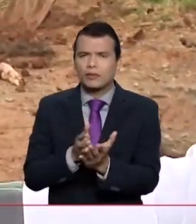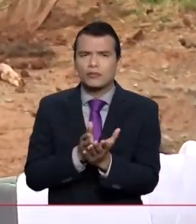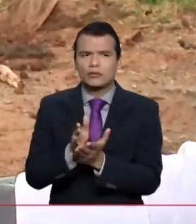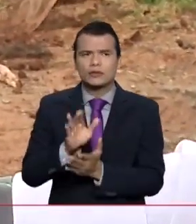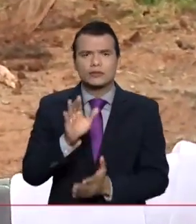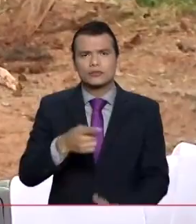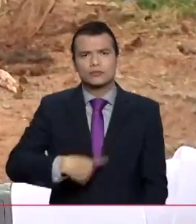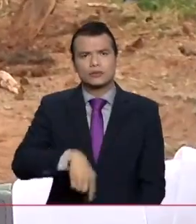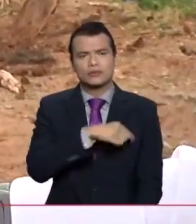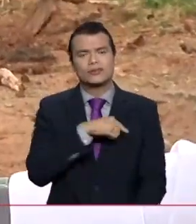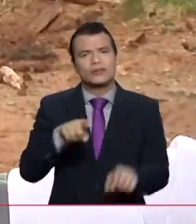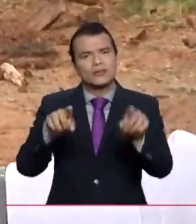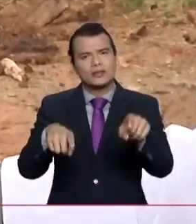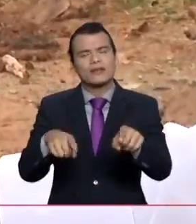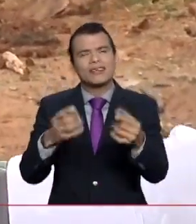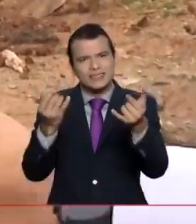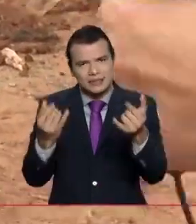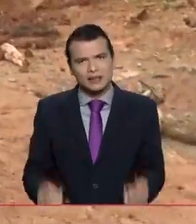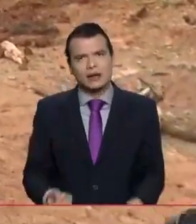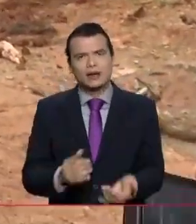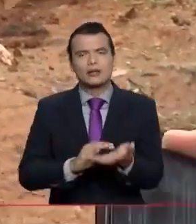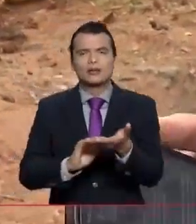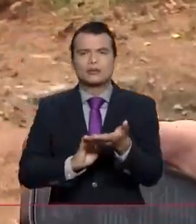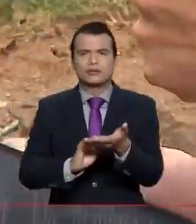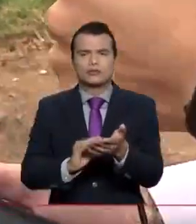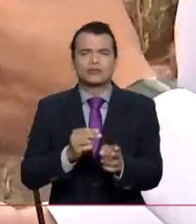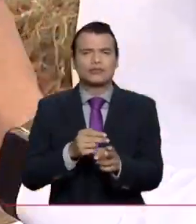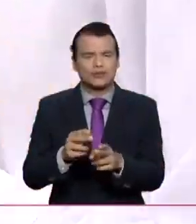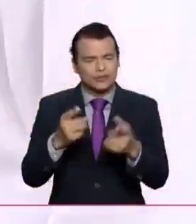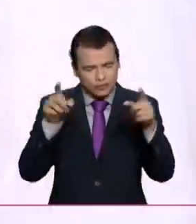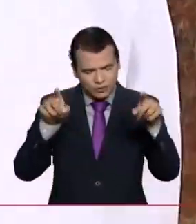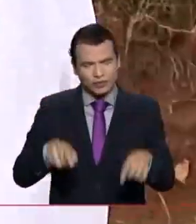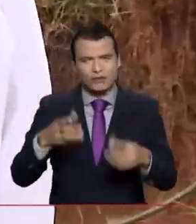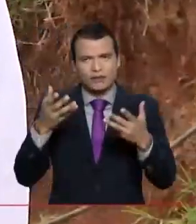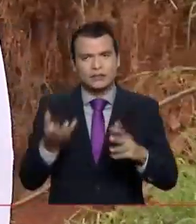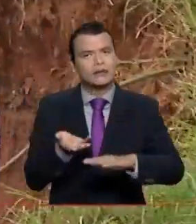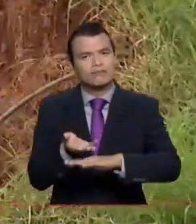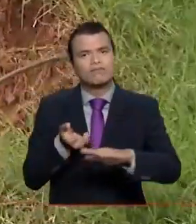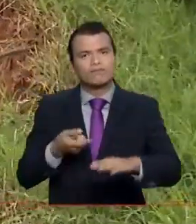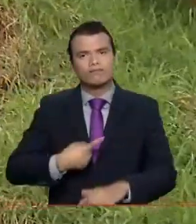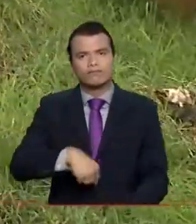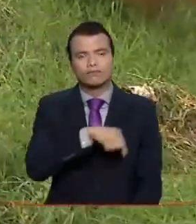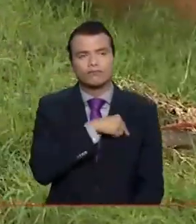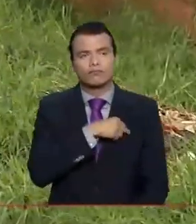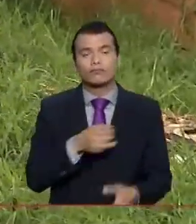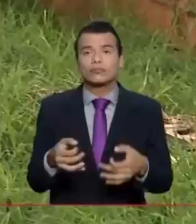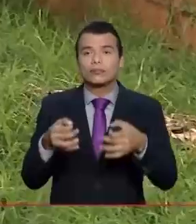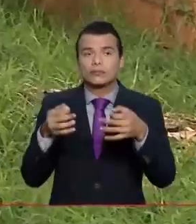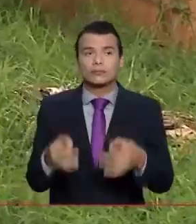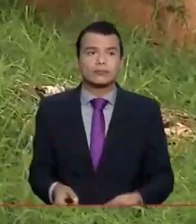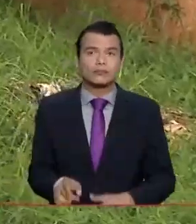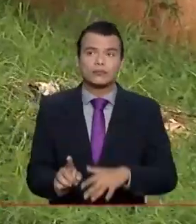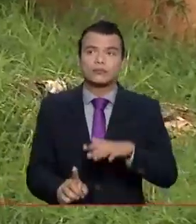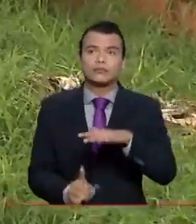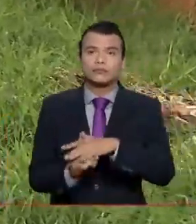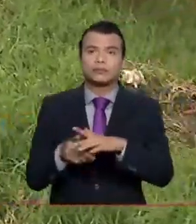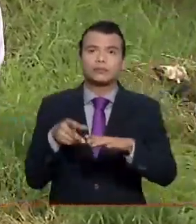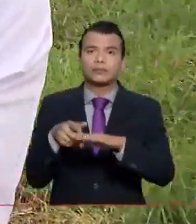estamos exigiendo una pronta solución. Doña Marta, además de esto, ¿qué otras problemáticas les ha causado que esto no haya